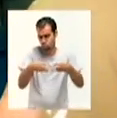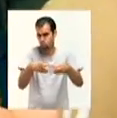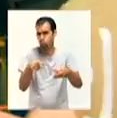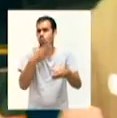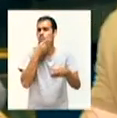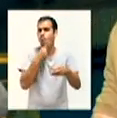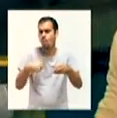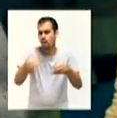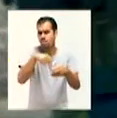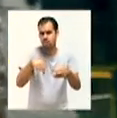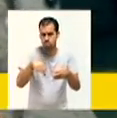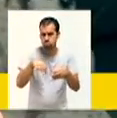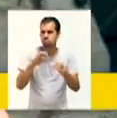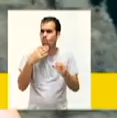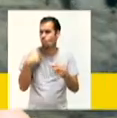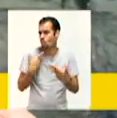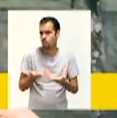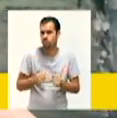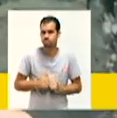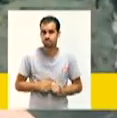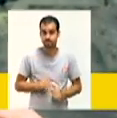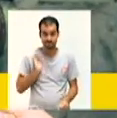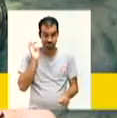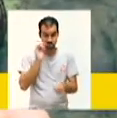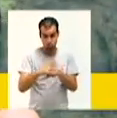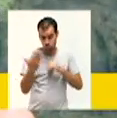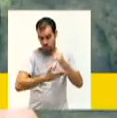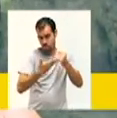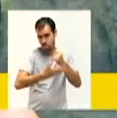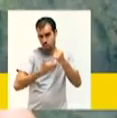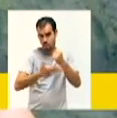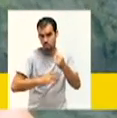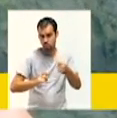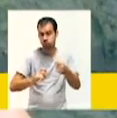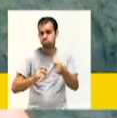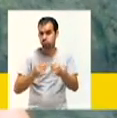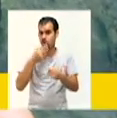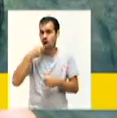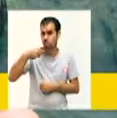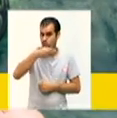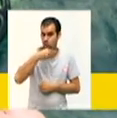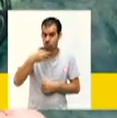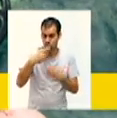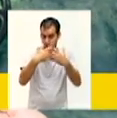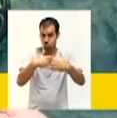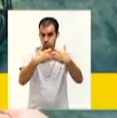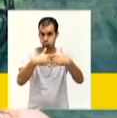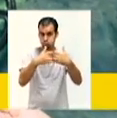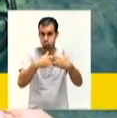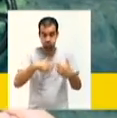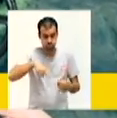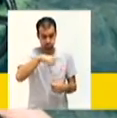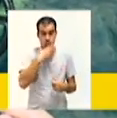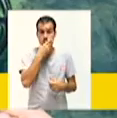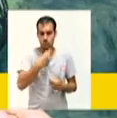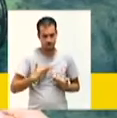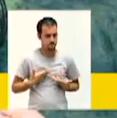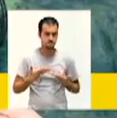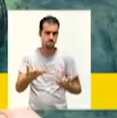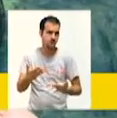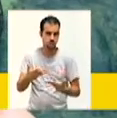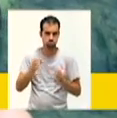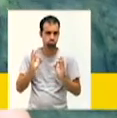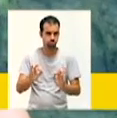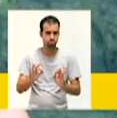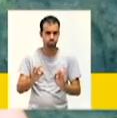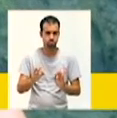que comenzó la contienda azucarera, los jóvenes colombinos, específicamente los del Central México, dieron su paso al frente en la tarea.